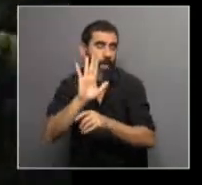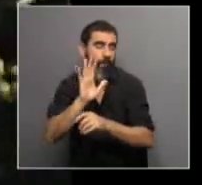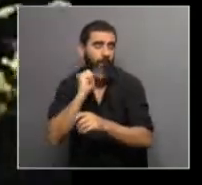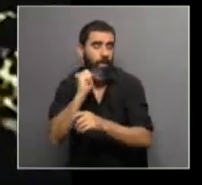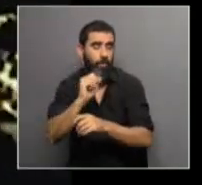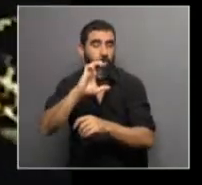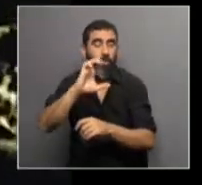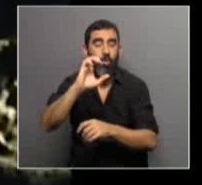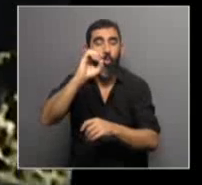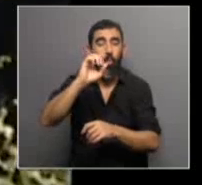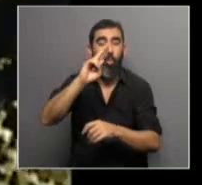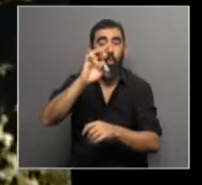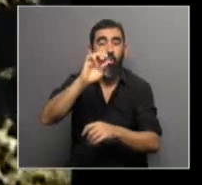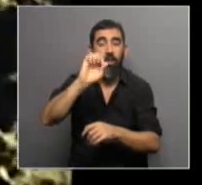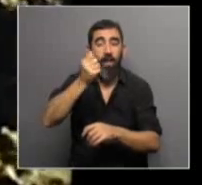tenemos